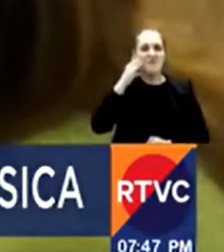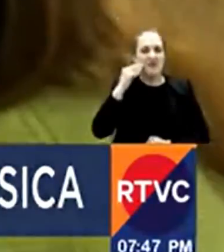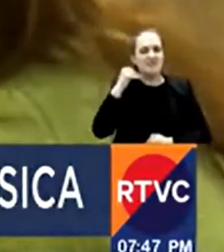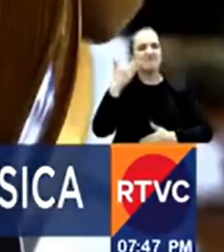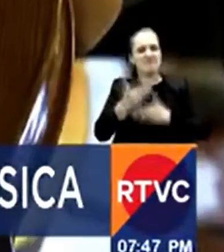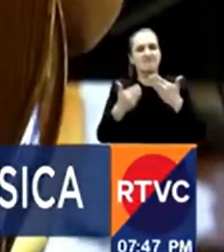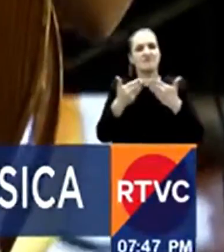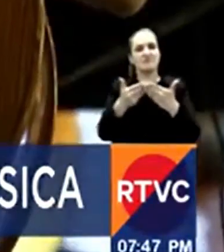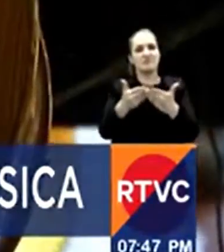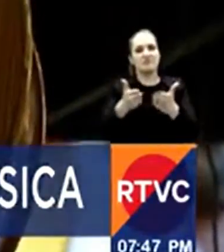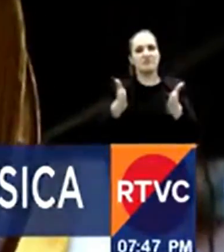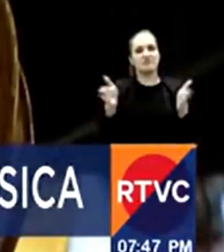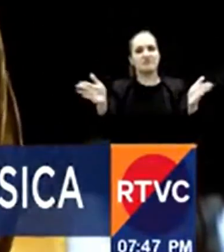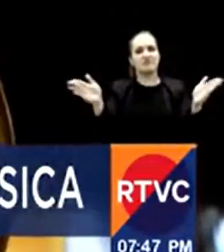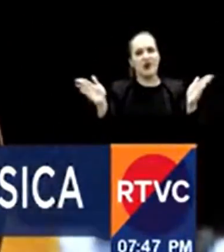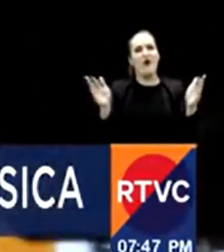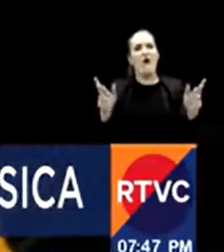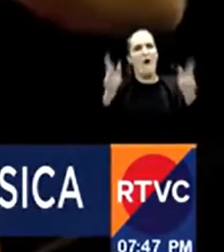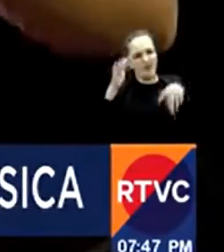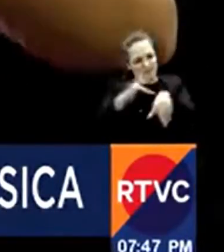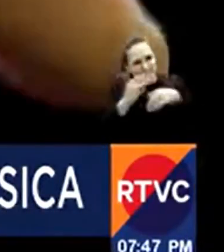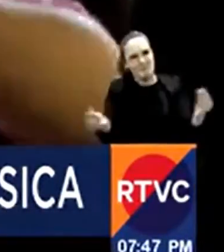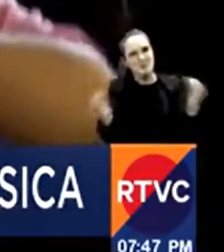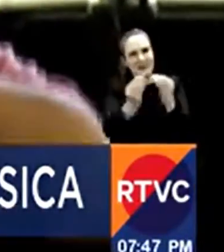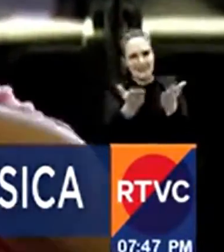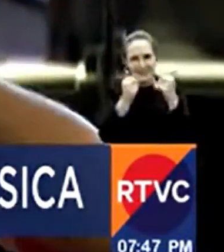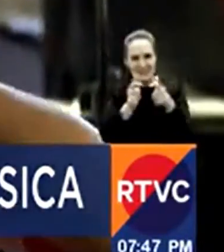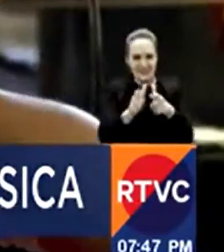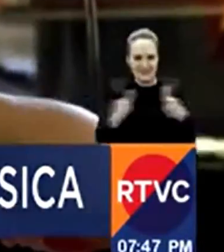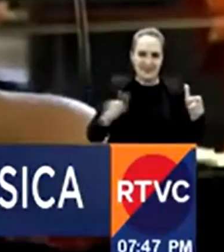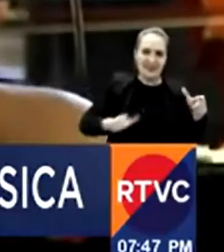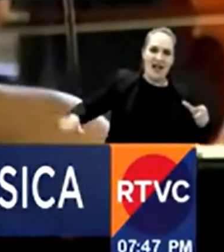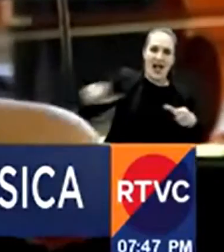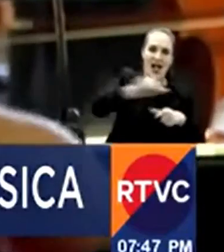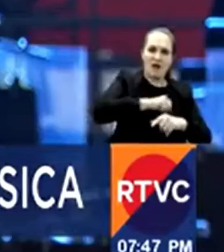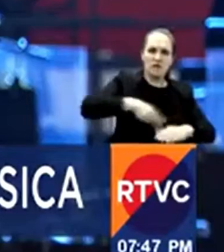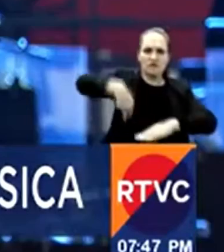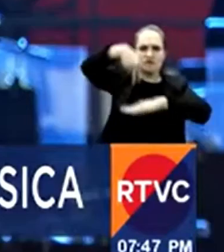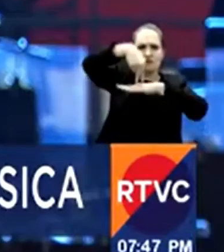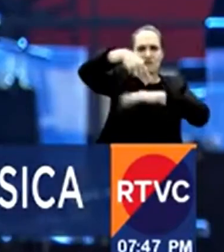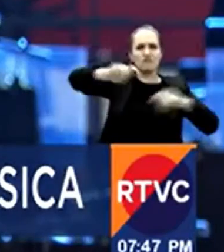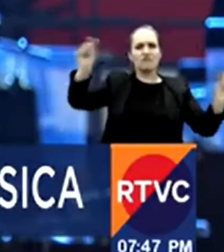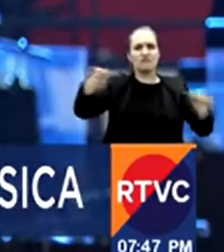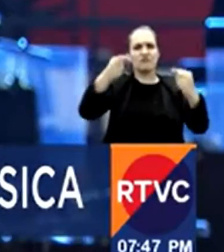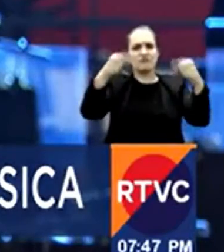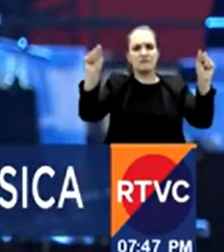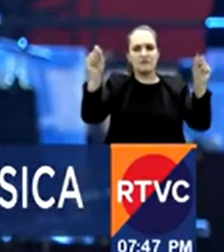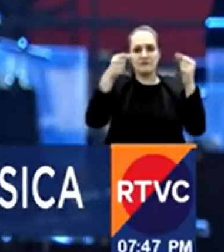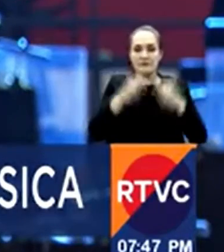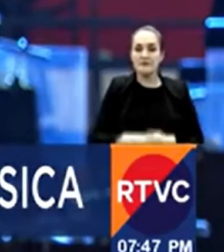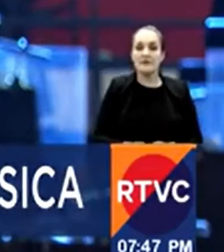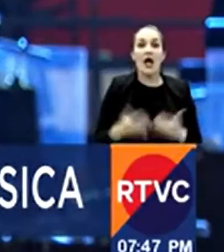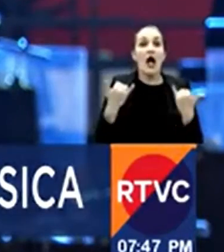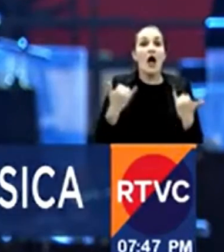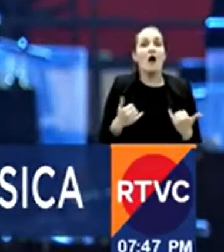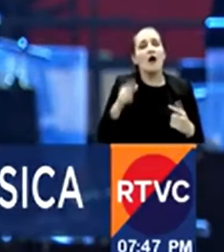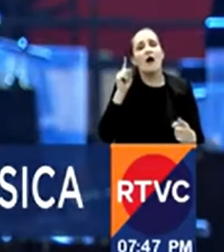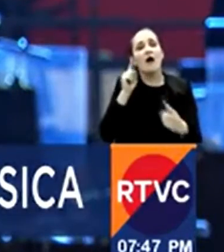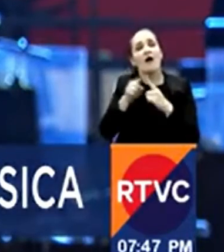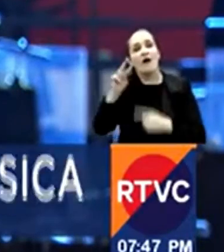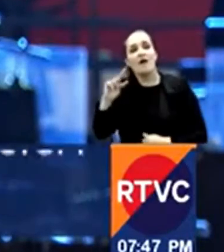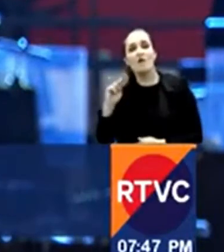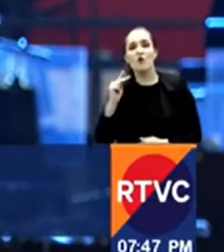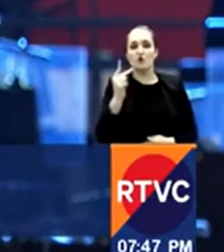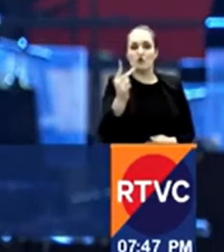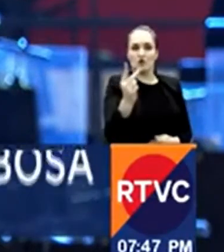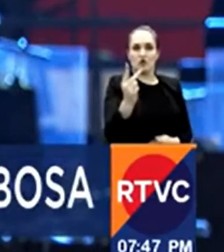la dirección y que espera motive a más mujeres para llegar a ese podio tan anhelado. Es justamente esa evolución de